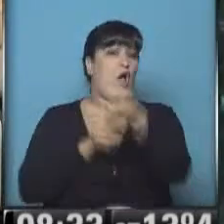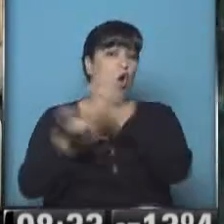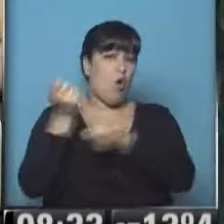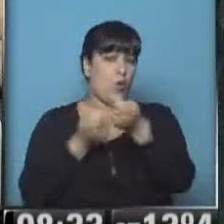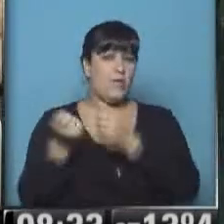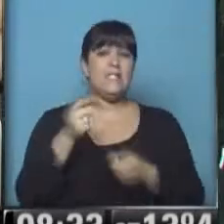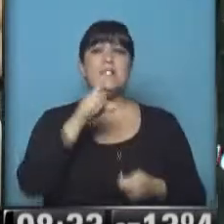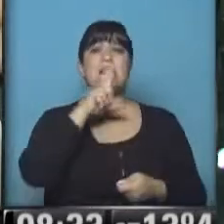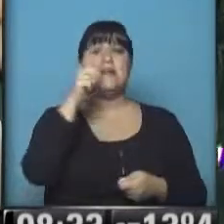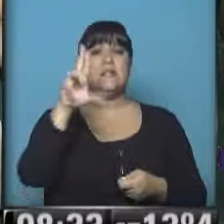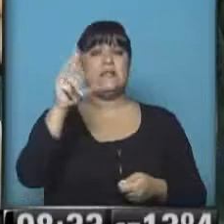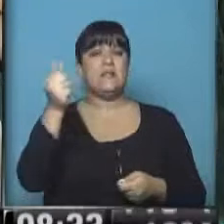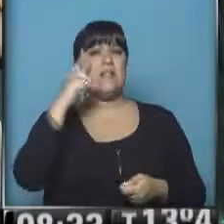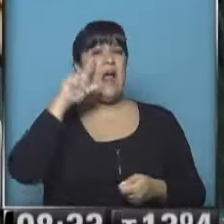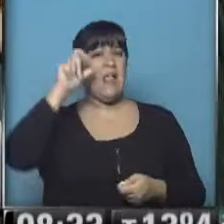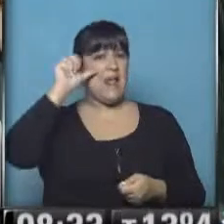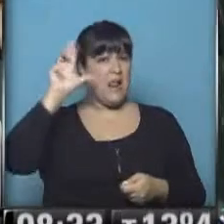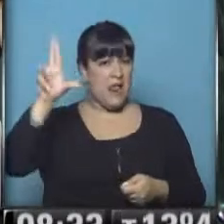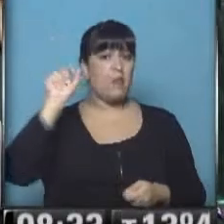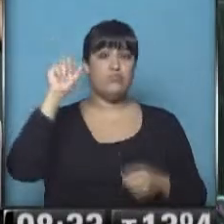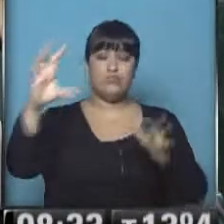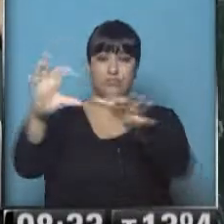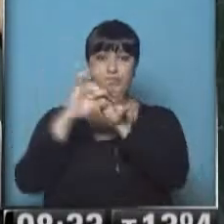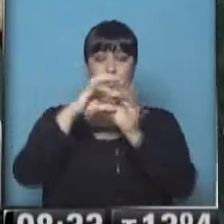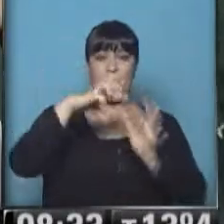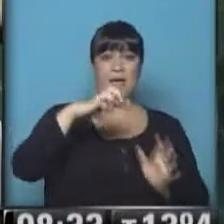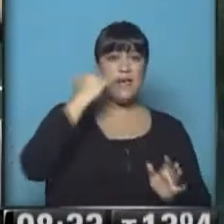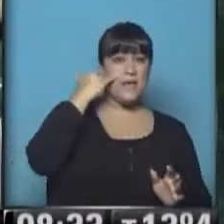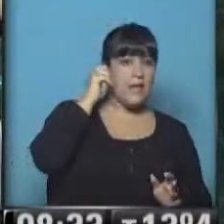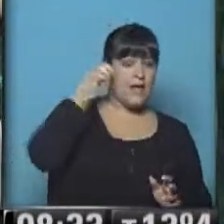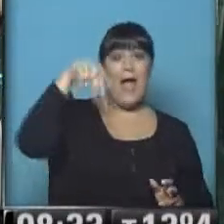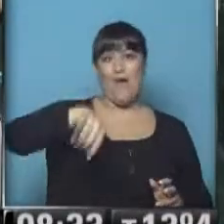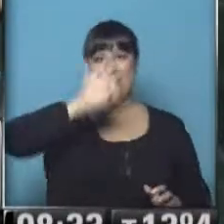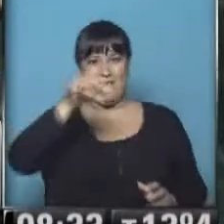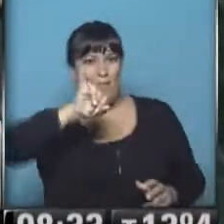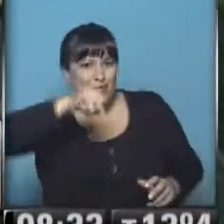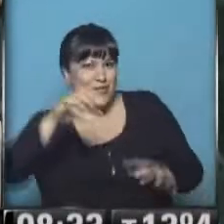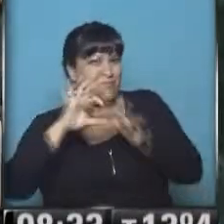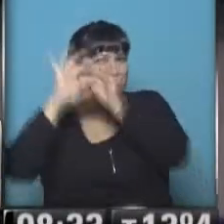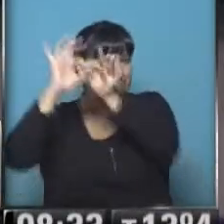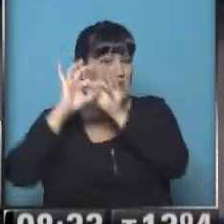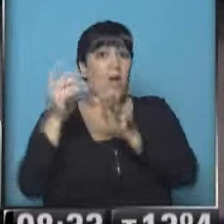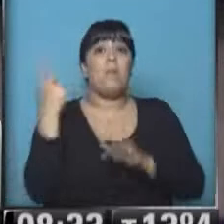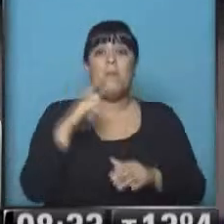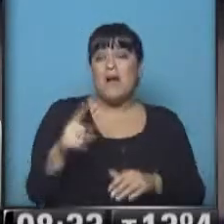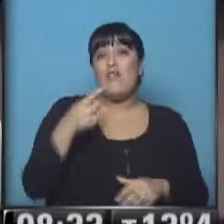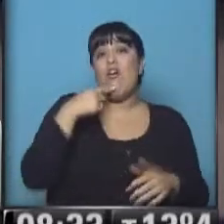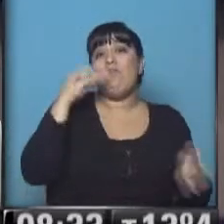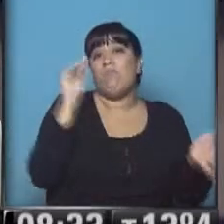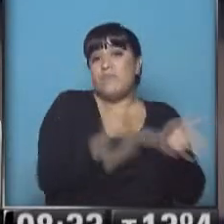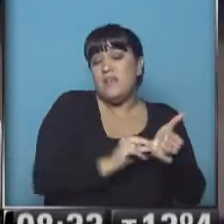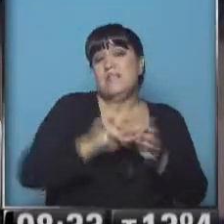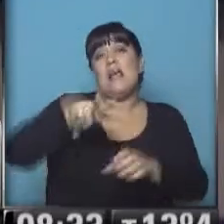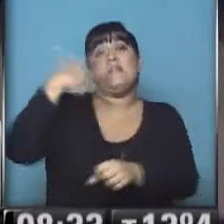trader como se le dice en el comercio exterior en ese aparato también ahora sabemos que si pertenece pero aparecía como empleo como una tercera